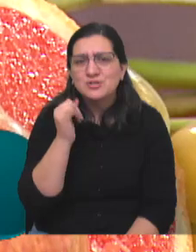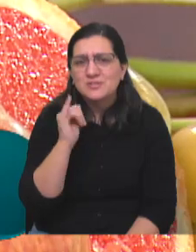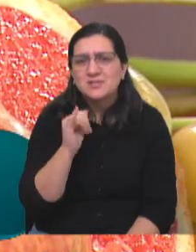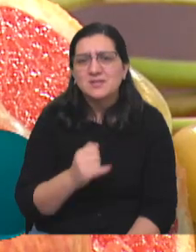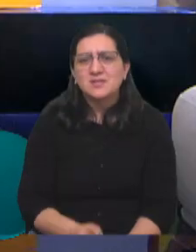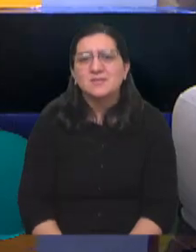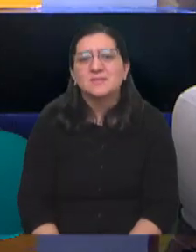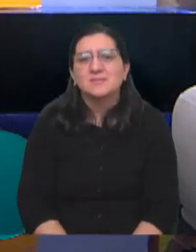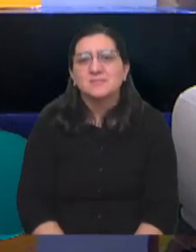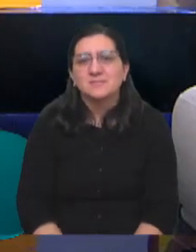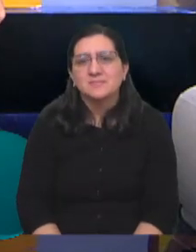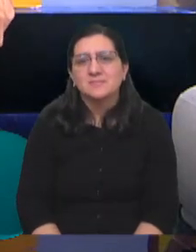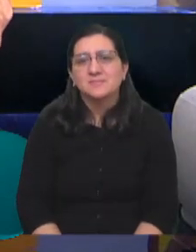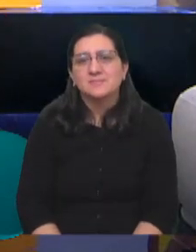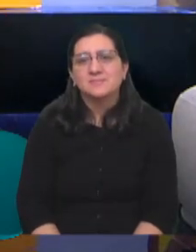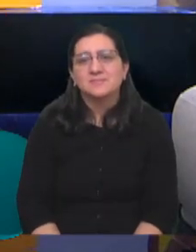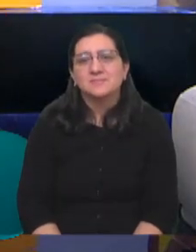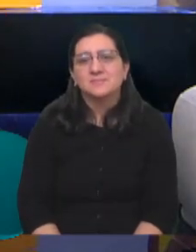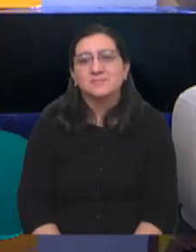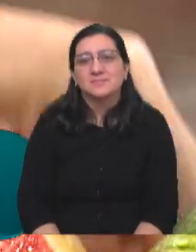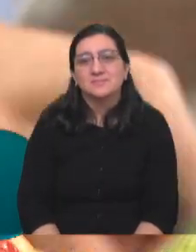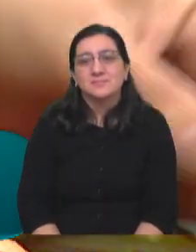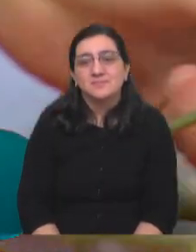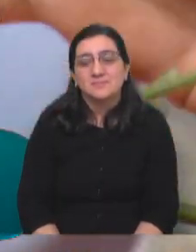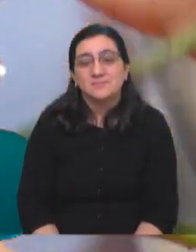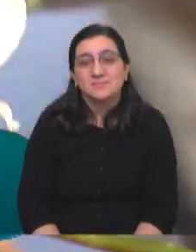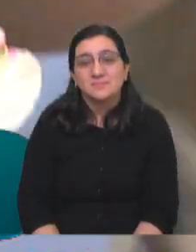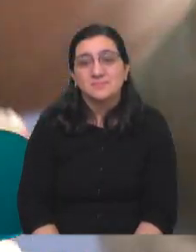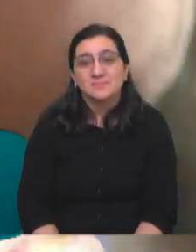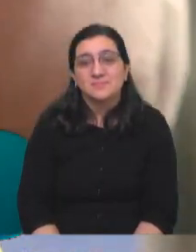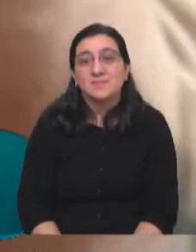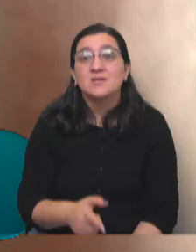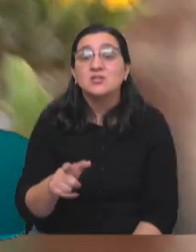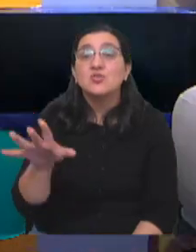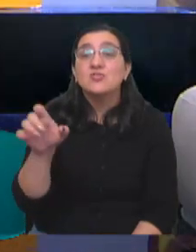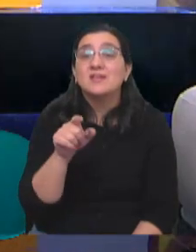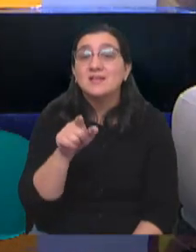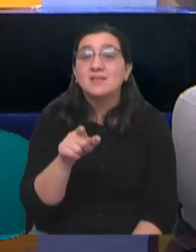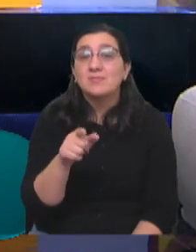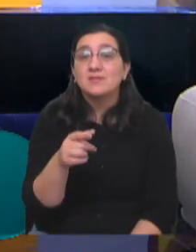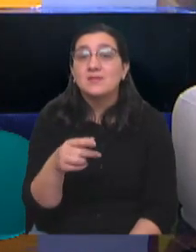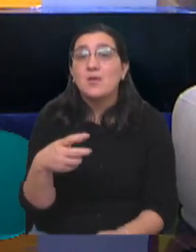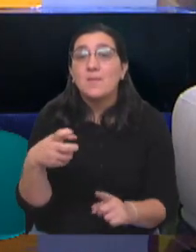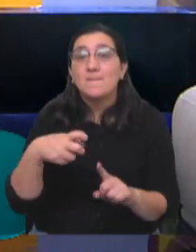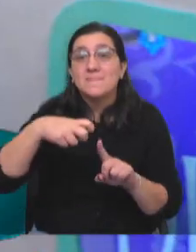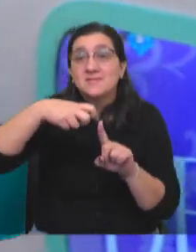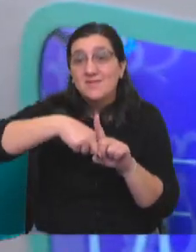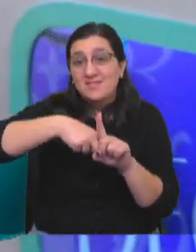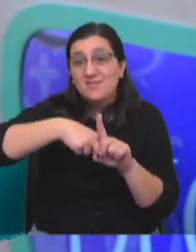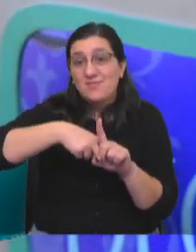Me encanta. No dije nada. Me encanta esto. Te había dejado este porque tenía el preservativo para que tú se lo